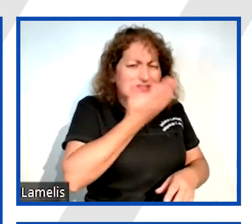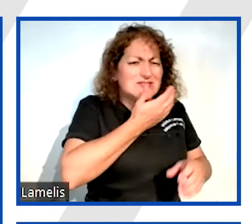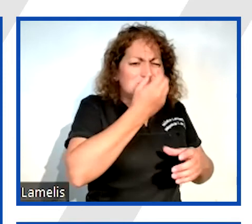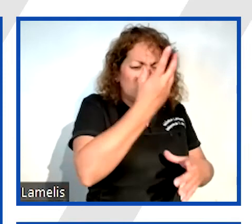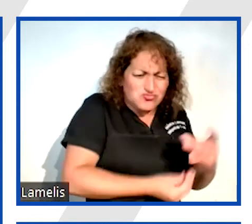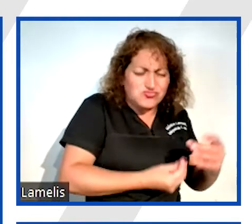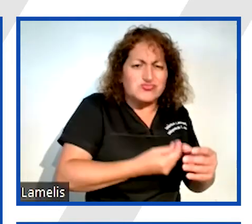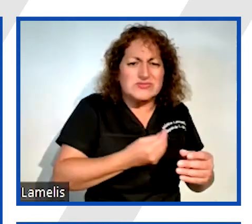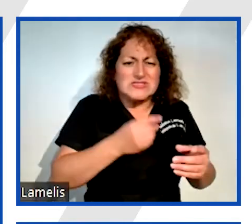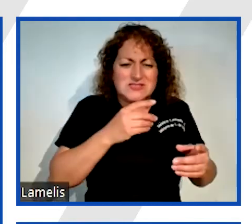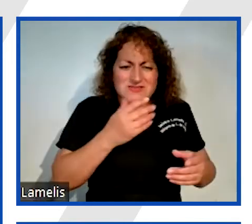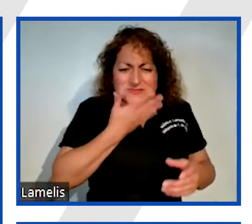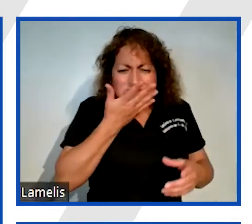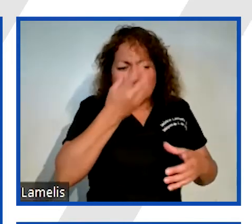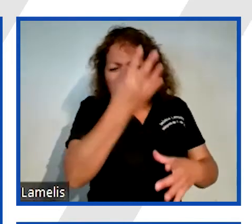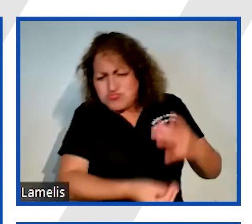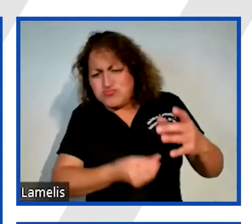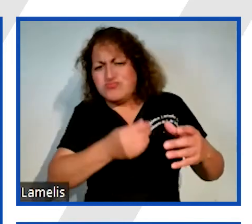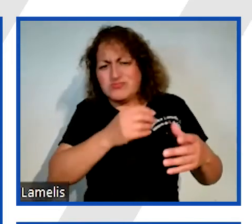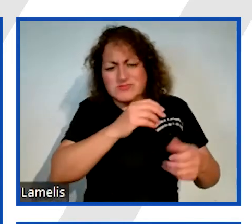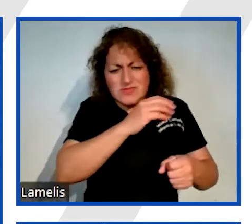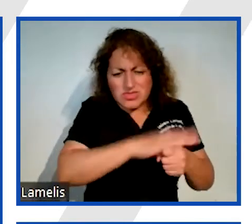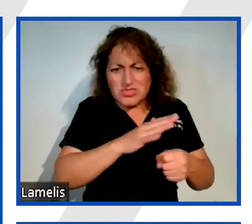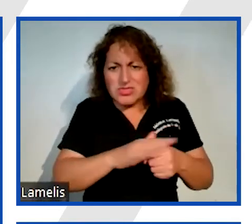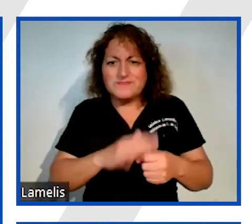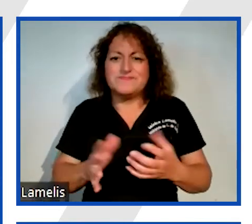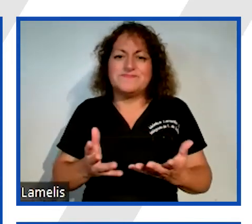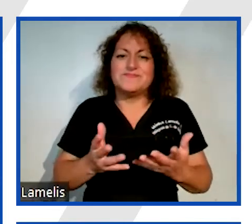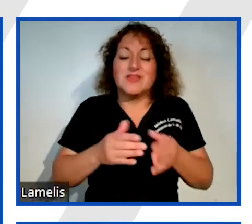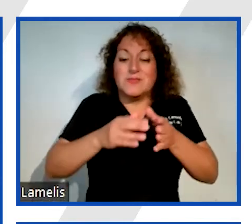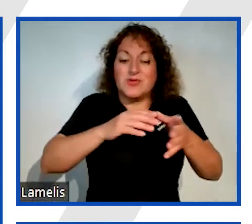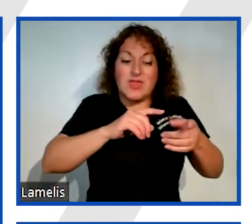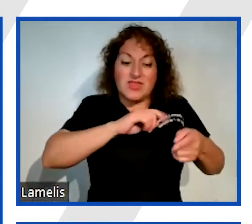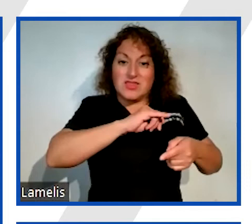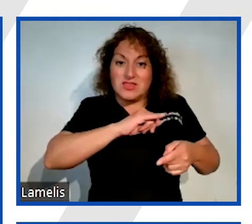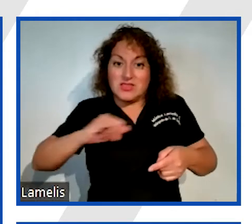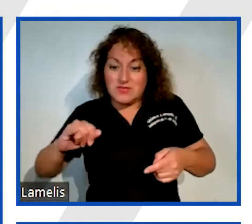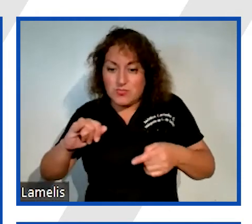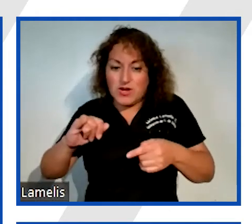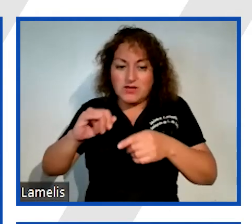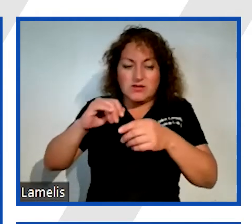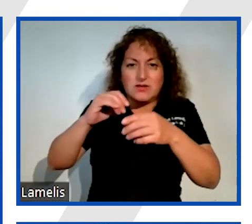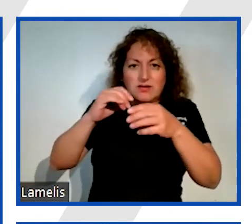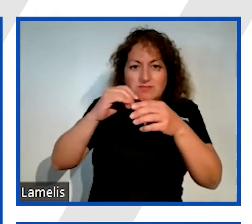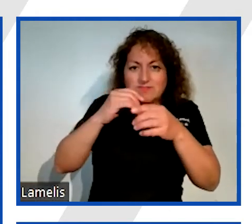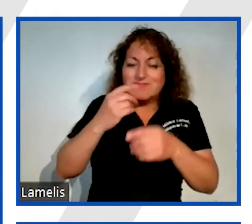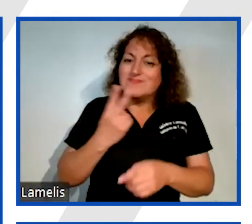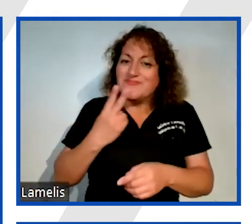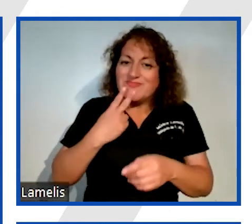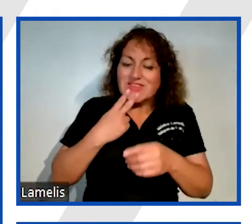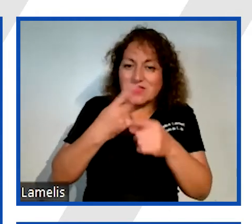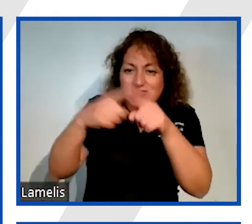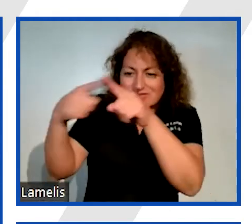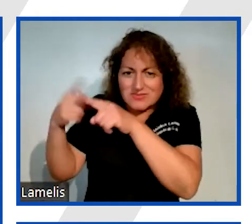fue lo que gatilló la biodiversidad porque los primeros organismos completos o sea los